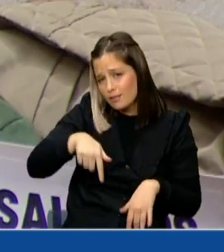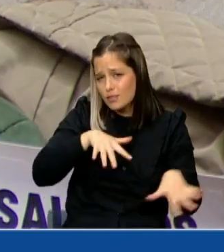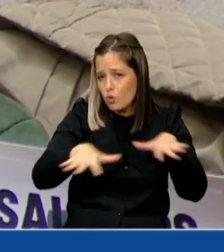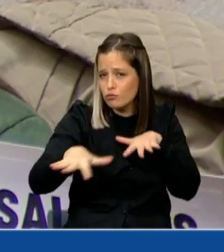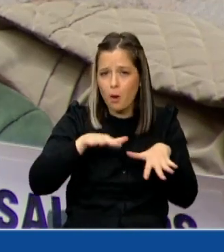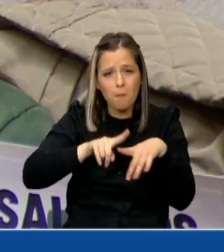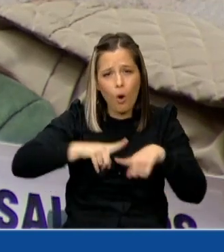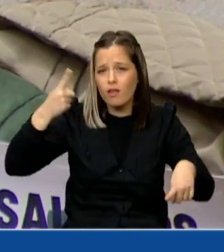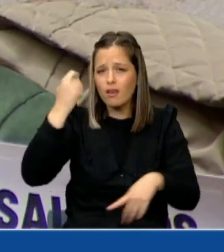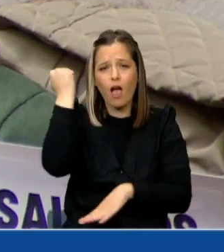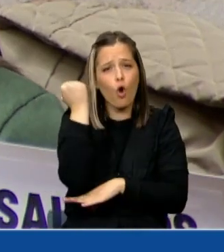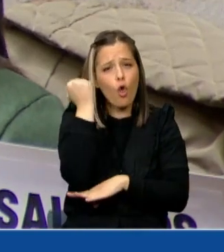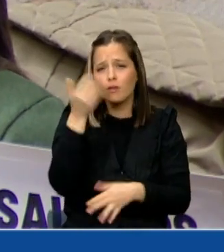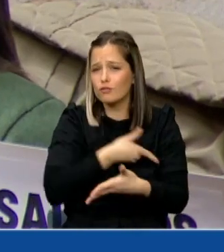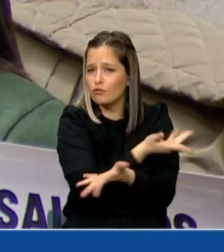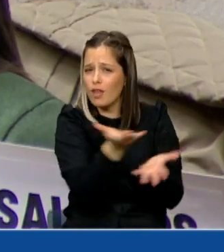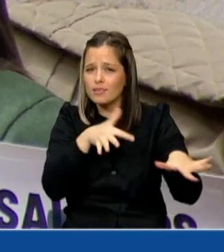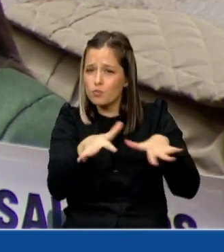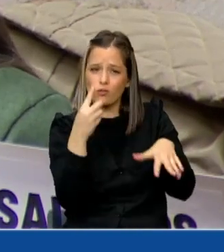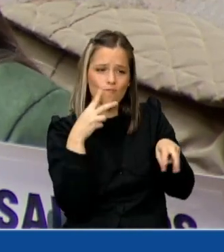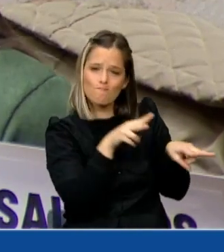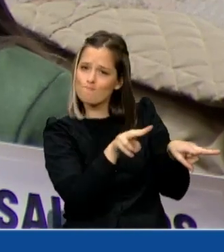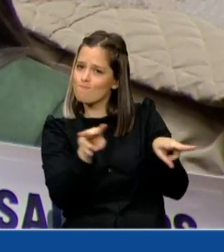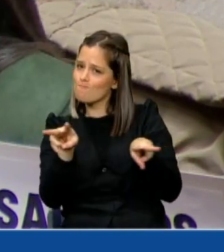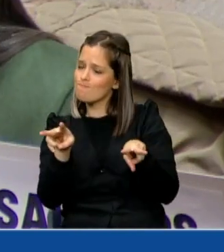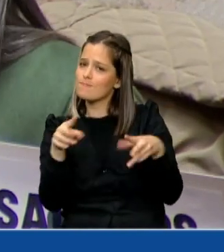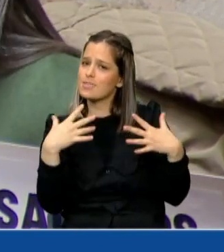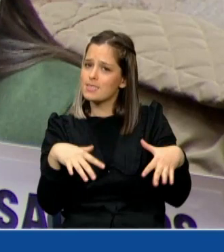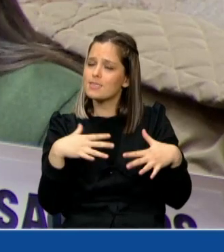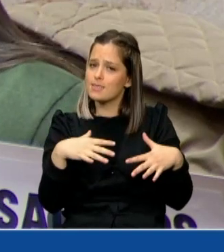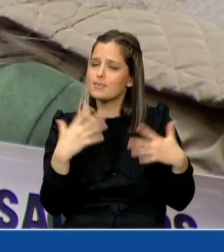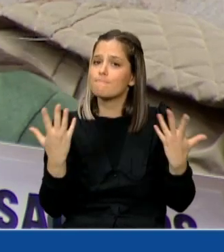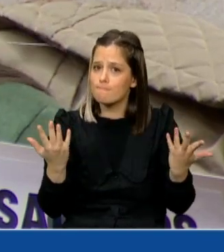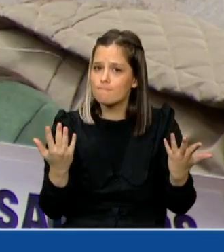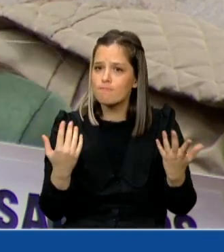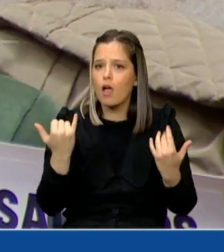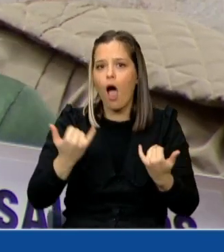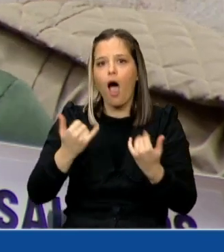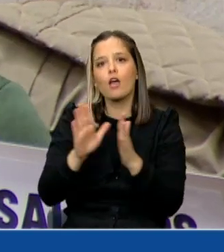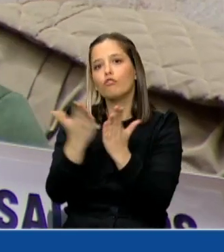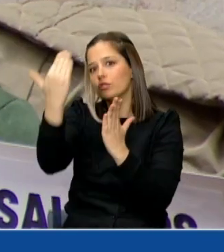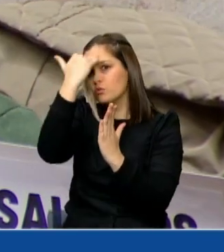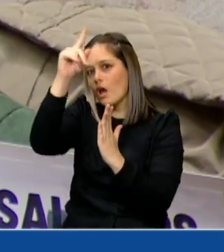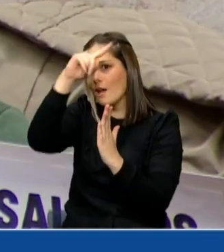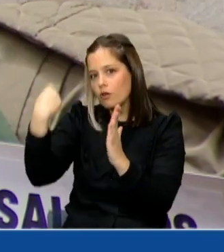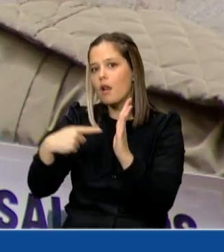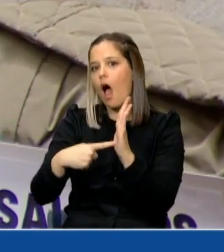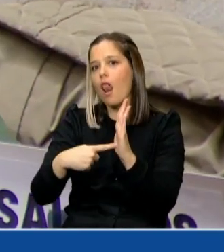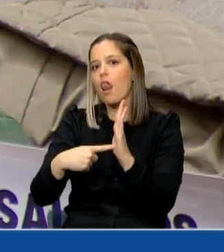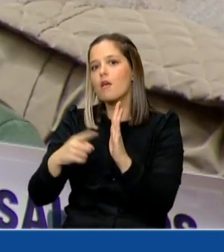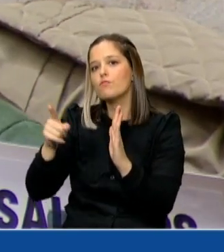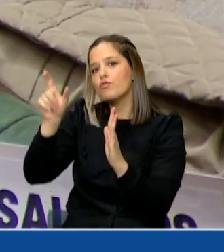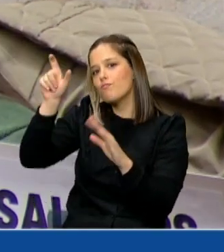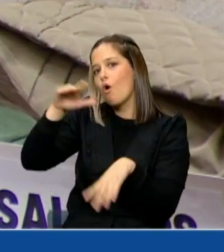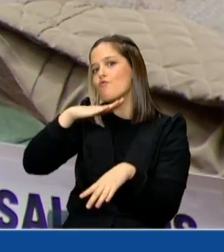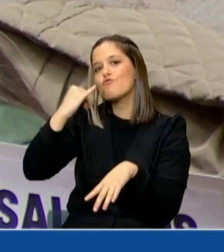social, plantea otras consecuencias. Tenemos allí una reforma reaccionaria de la Constitución que está queriendo imponer Morales